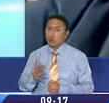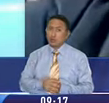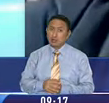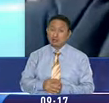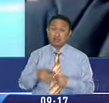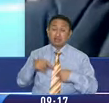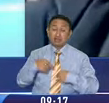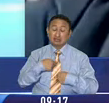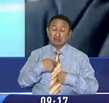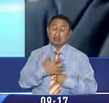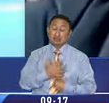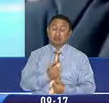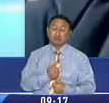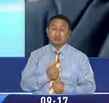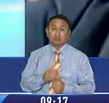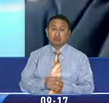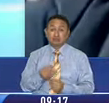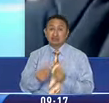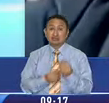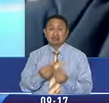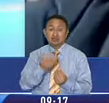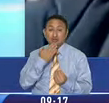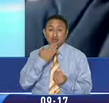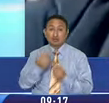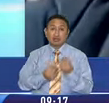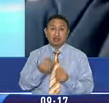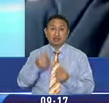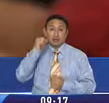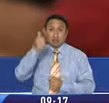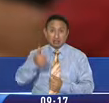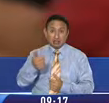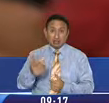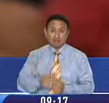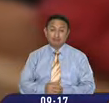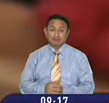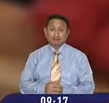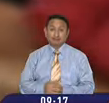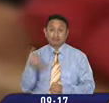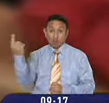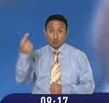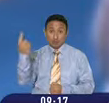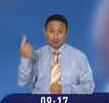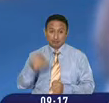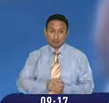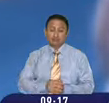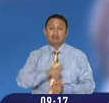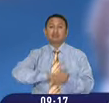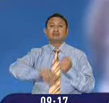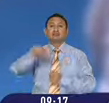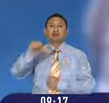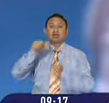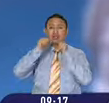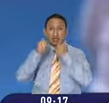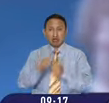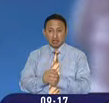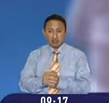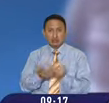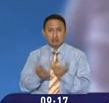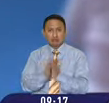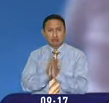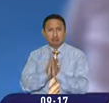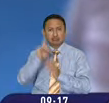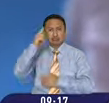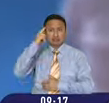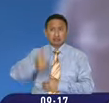una impotencia no saber el día de mañana qué vamos a... Y no es lo único. Las hermanas y abuelas también solicitan